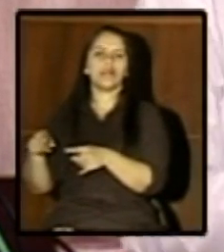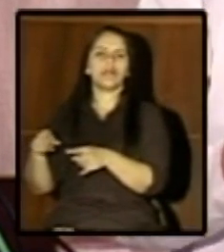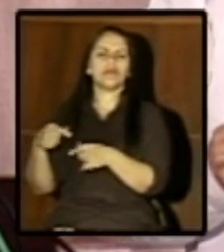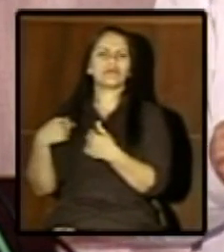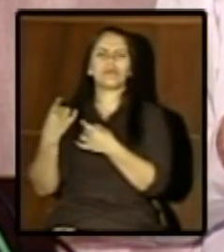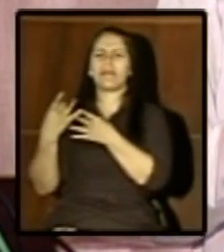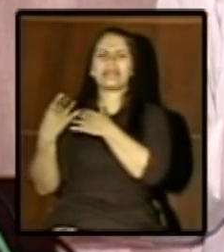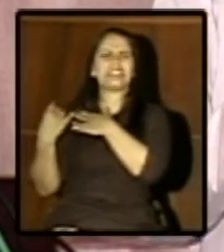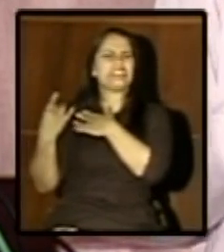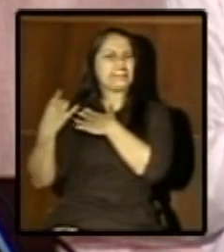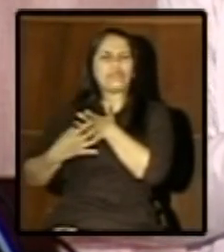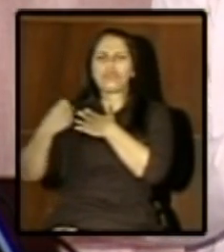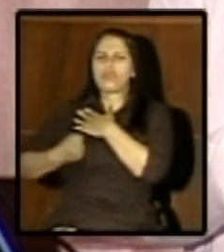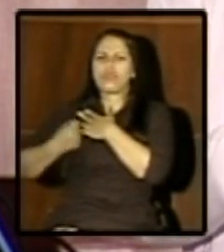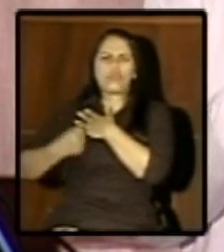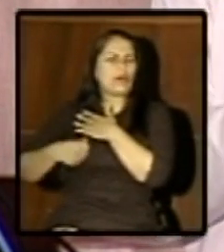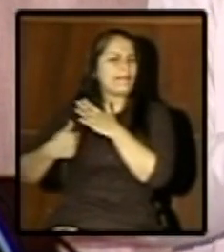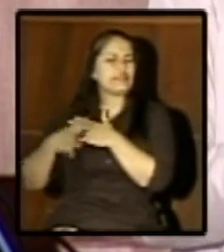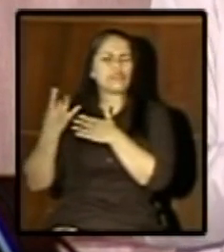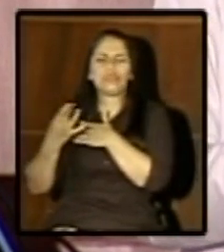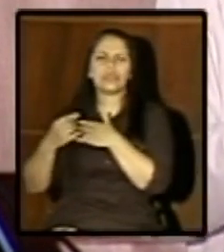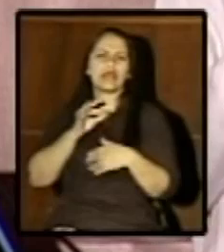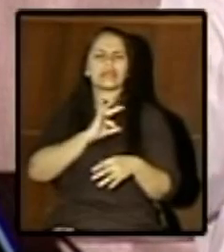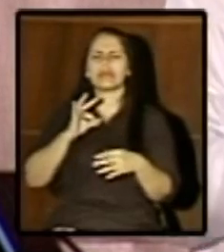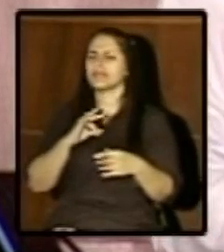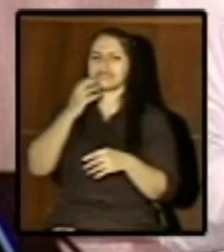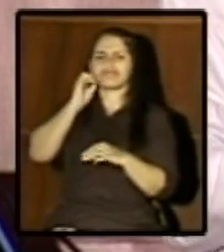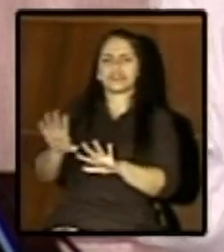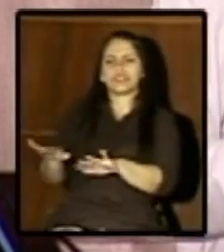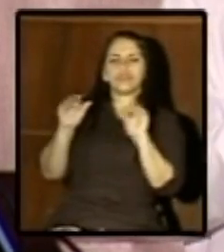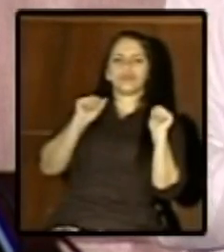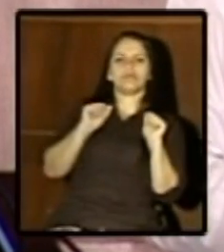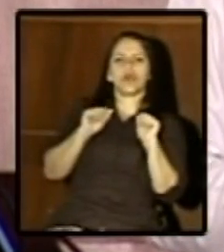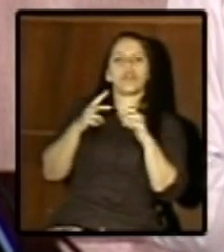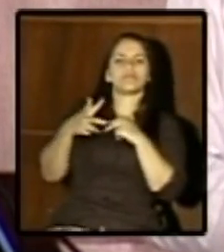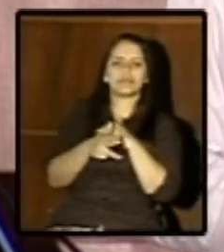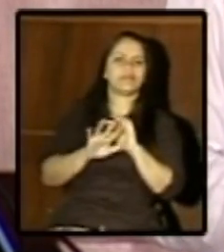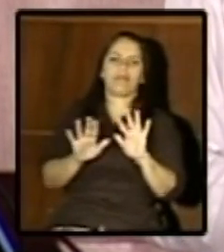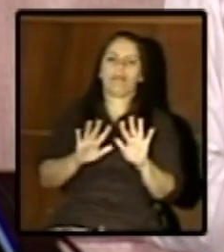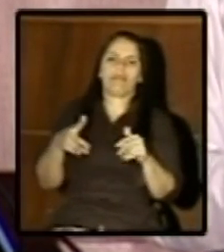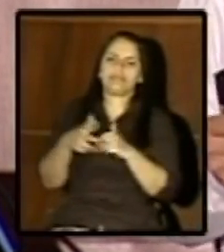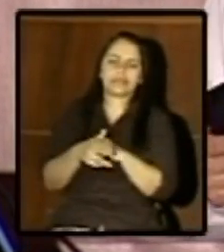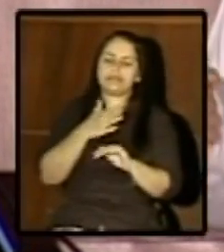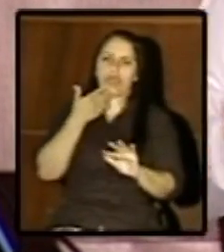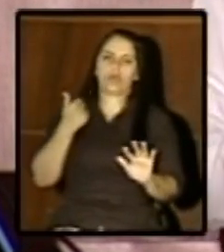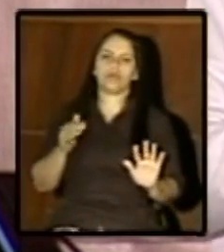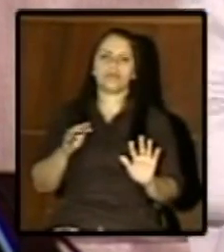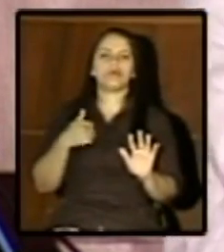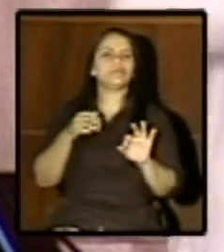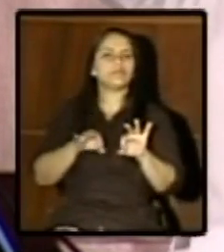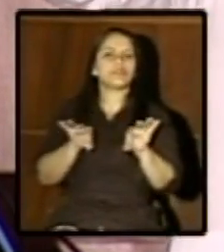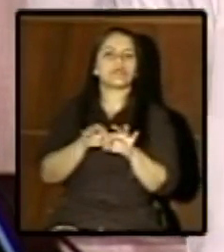Claro que reconozco que a veces uno manda a los pacientes a terapia y de repente lo que hacen es empezar a estresar más ese